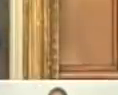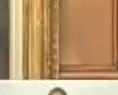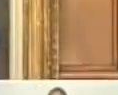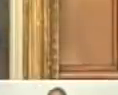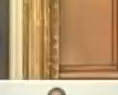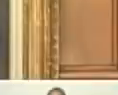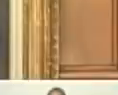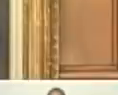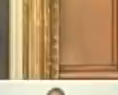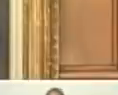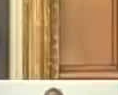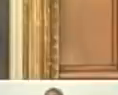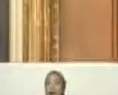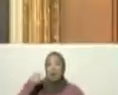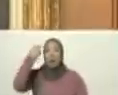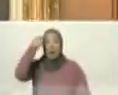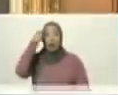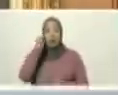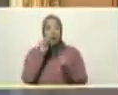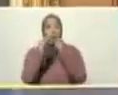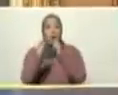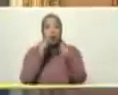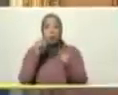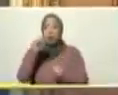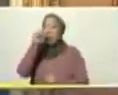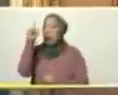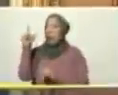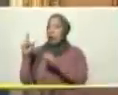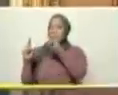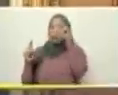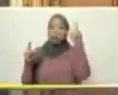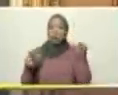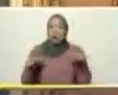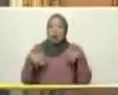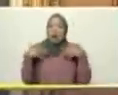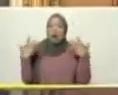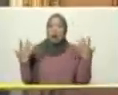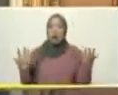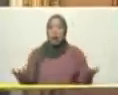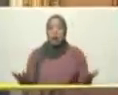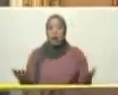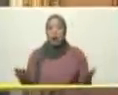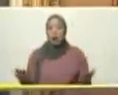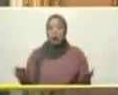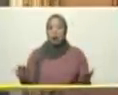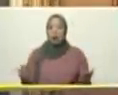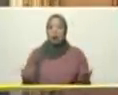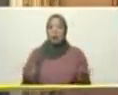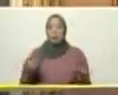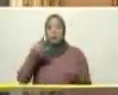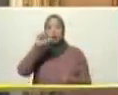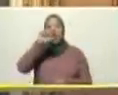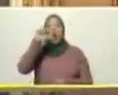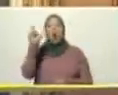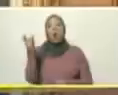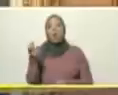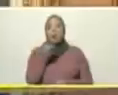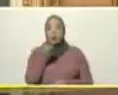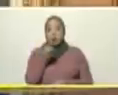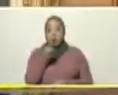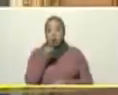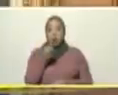Y las caras de las periodistas y de los periodistas que estaban al frente en Globovisión, Venevisión,